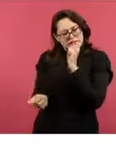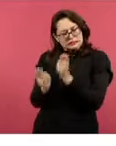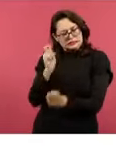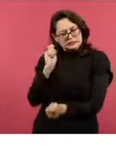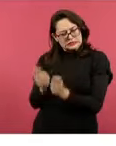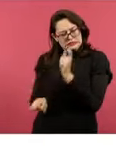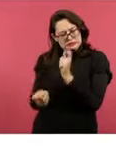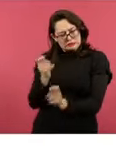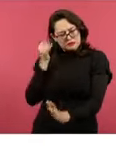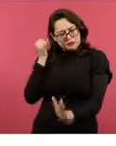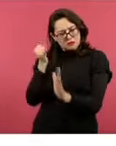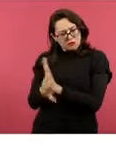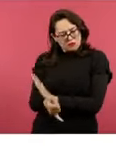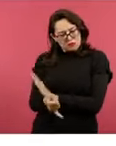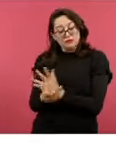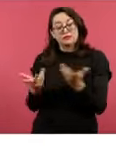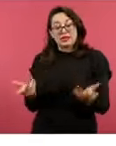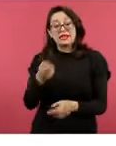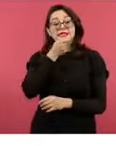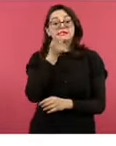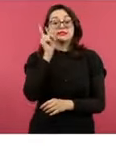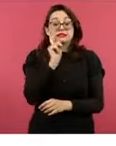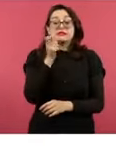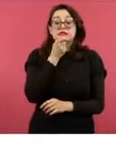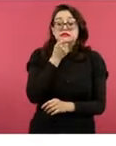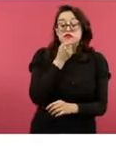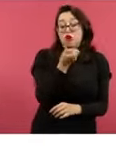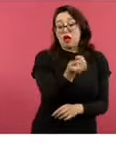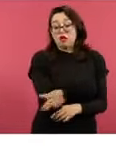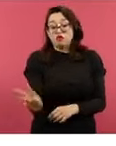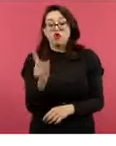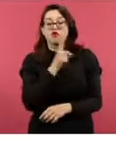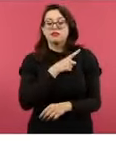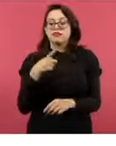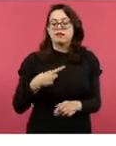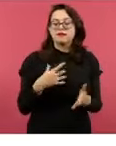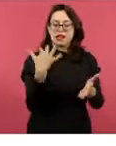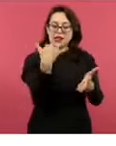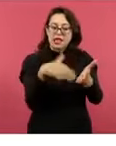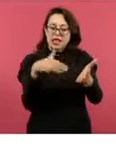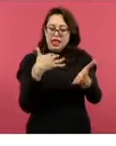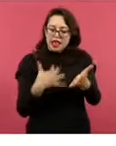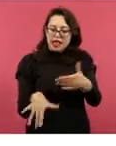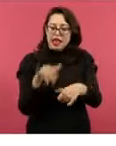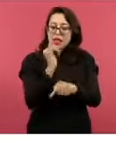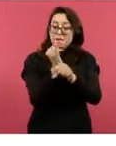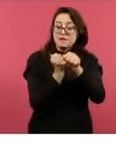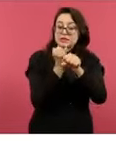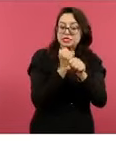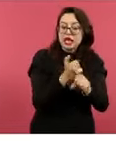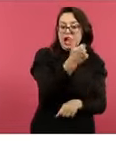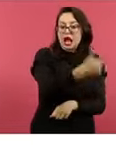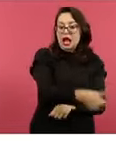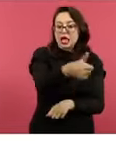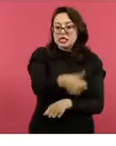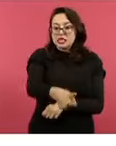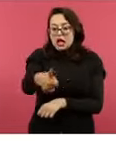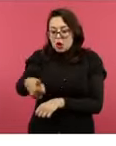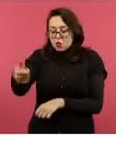niños van a leer, van a buscar información. Nuestros niños y niñas no solamente van a leer, sino